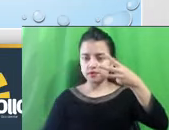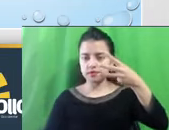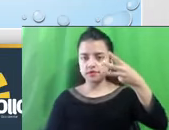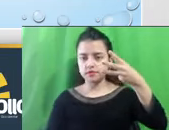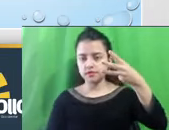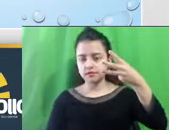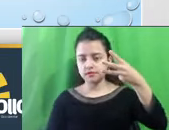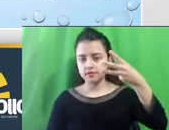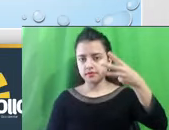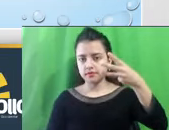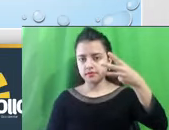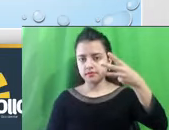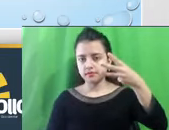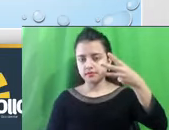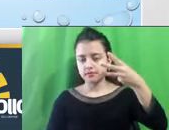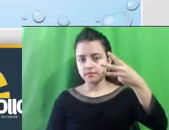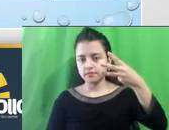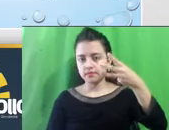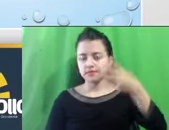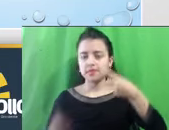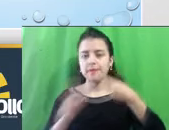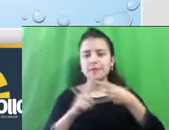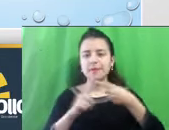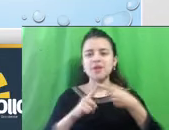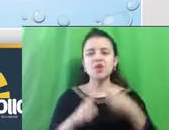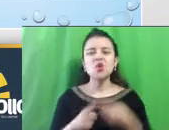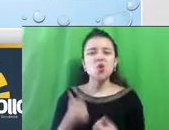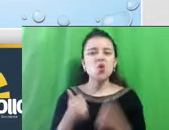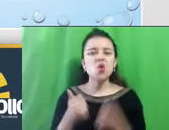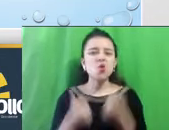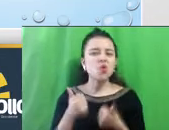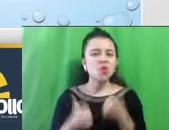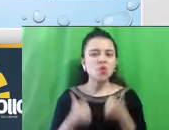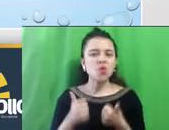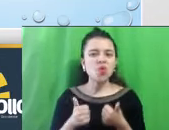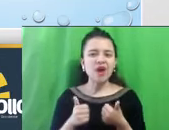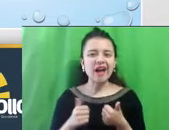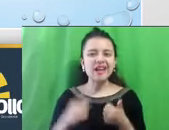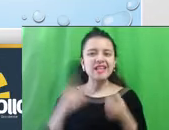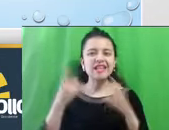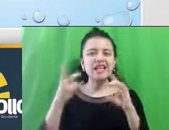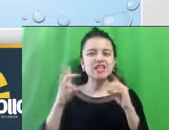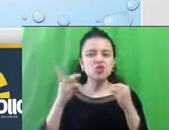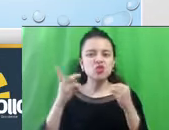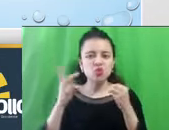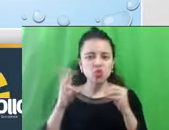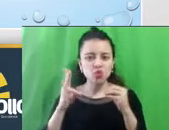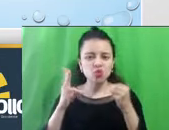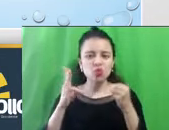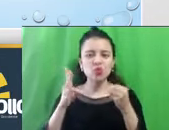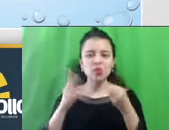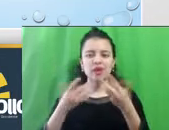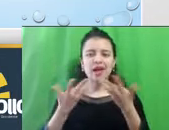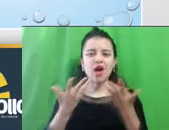infraestructura tecnológica que tiene la empresa Aguas de Facatativá, gobierno digital y las plataformas que manejamos en la